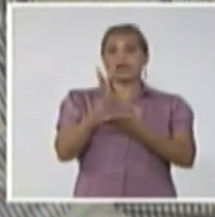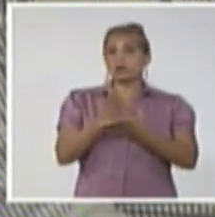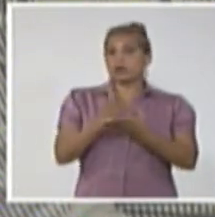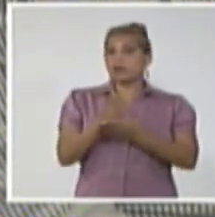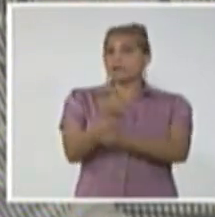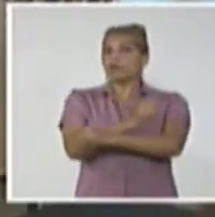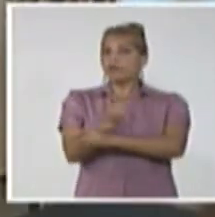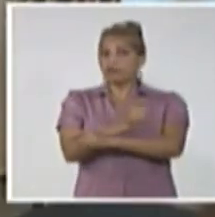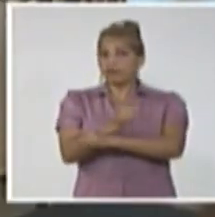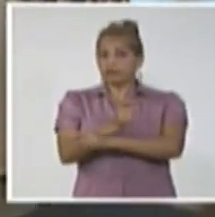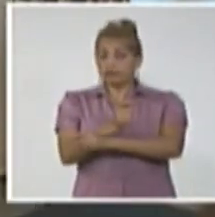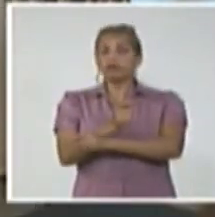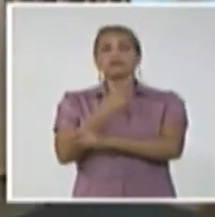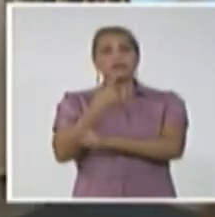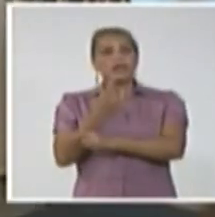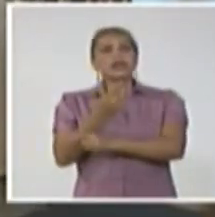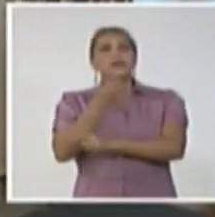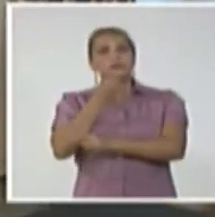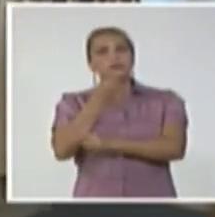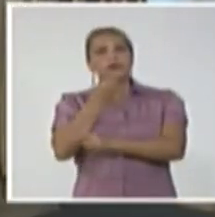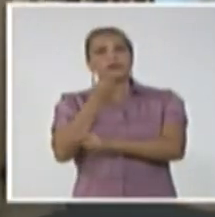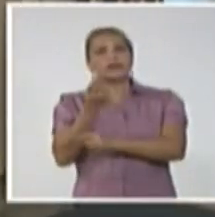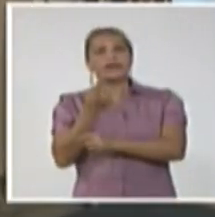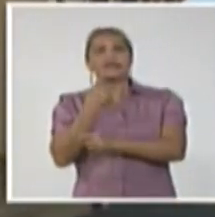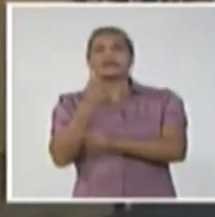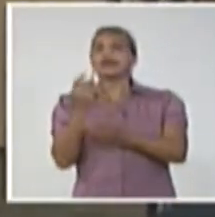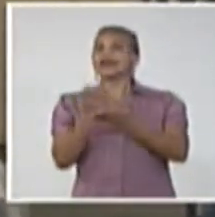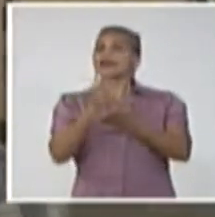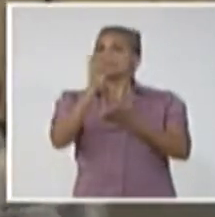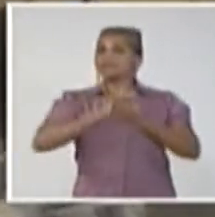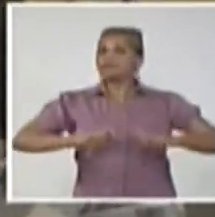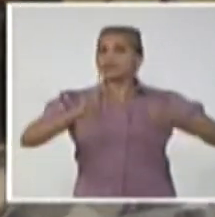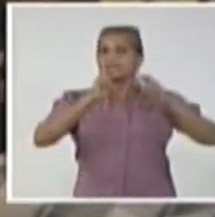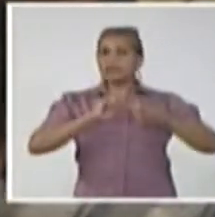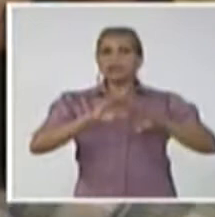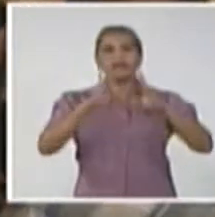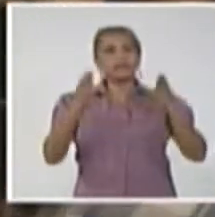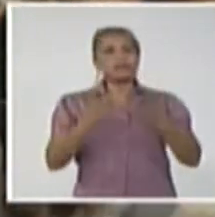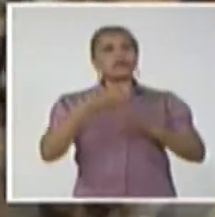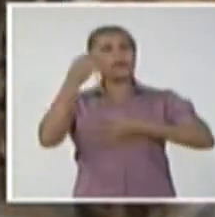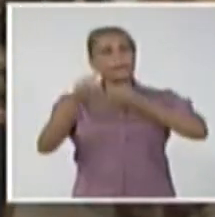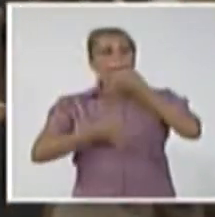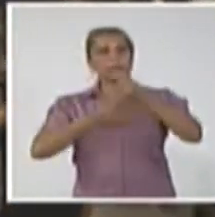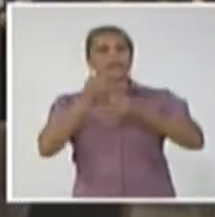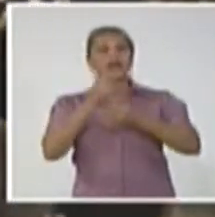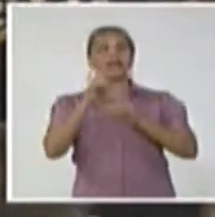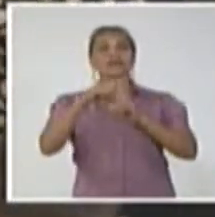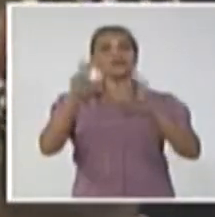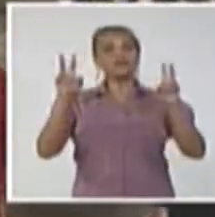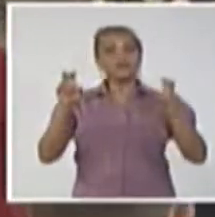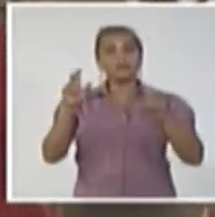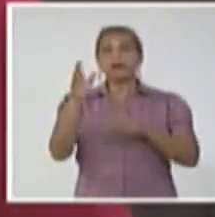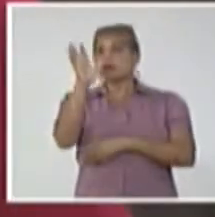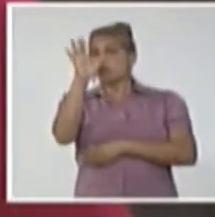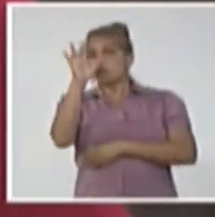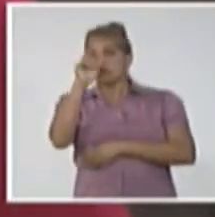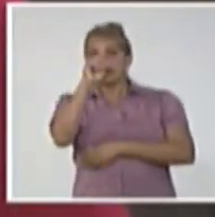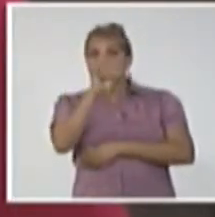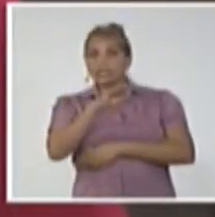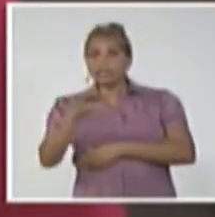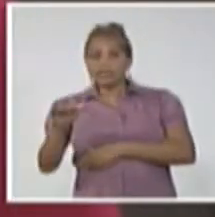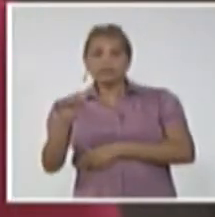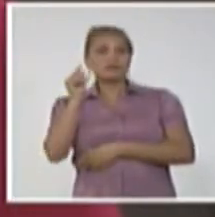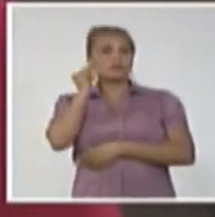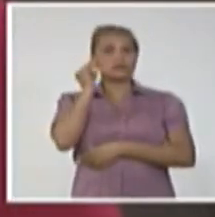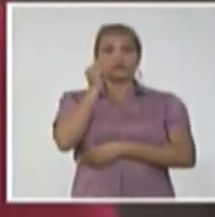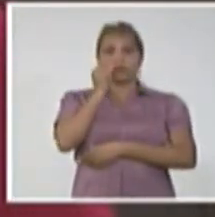y profesores cuenten con las herramientas para explicar temas tan complejos como las burlas a niños y niñas con